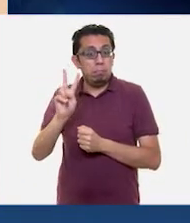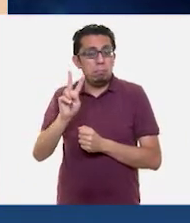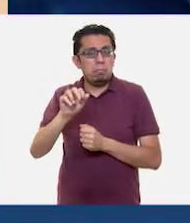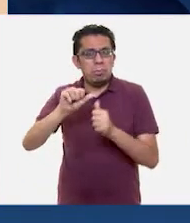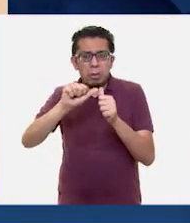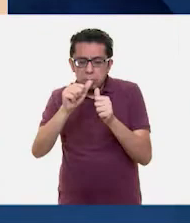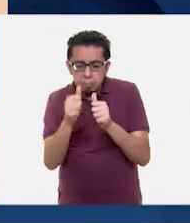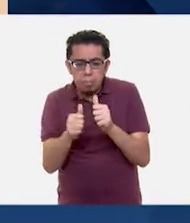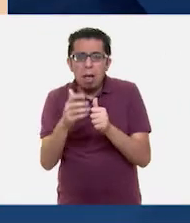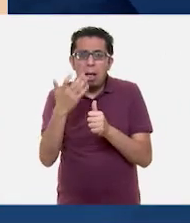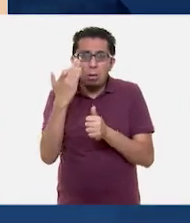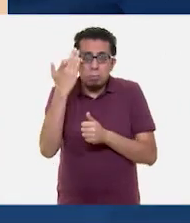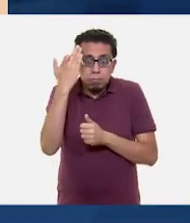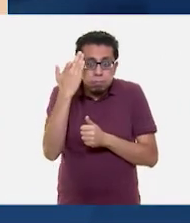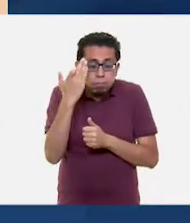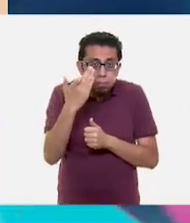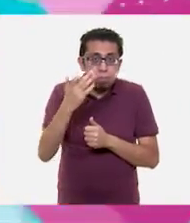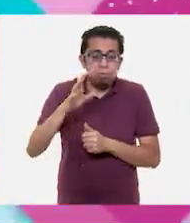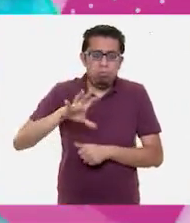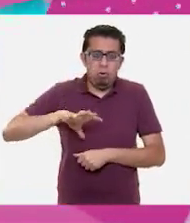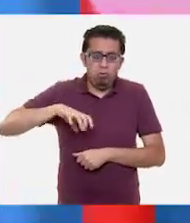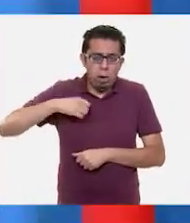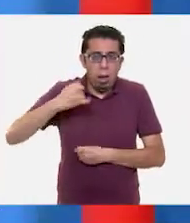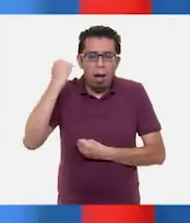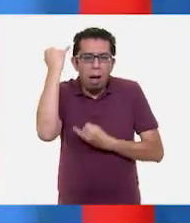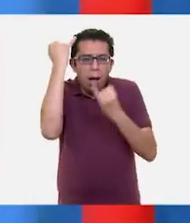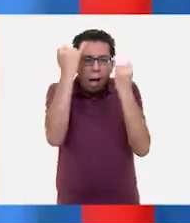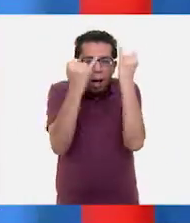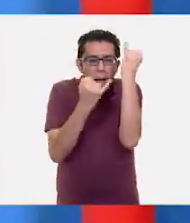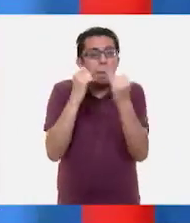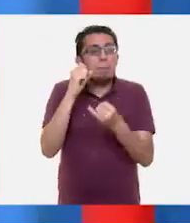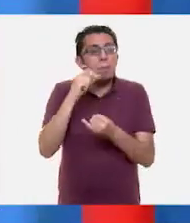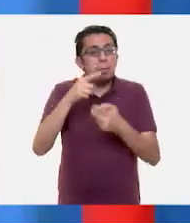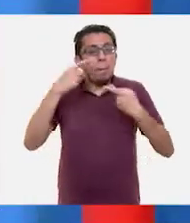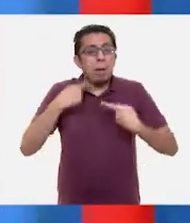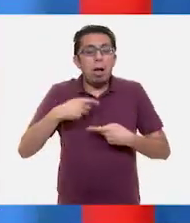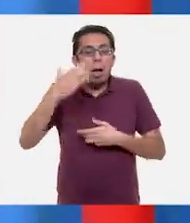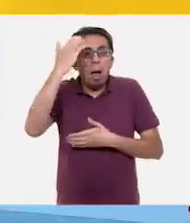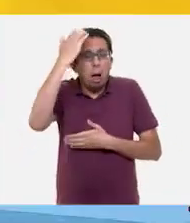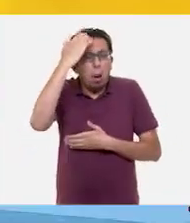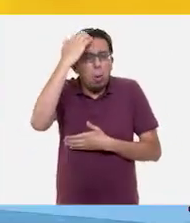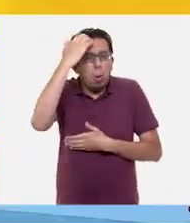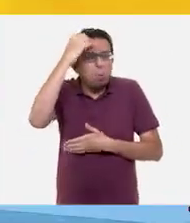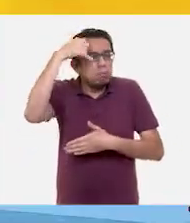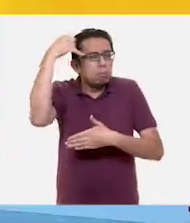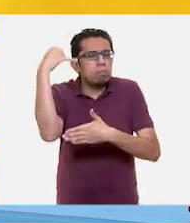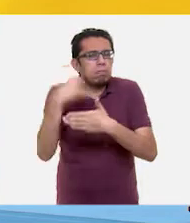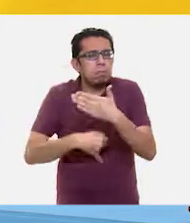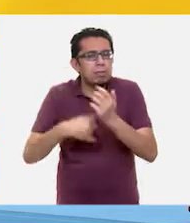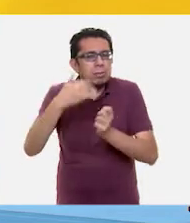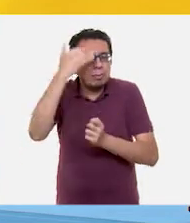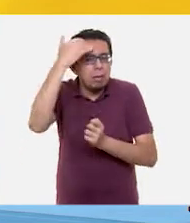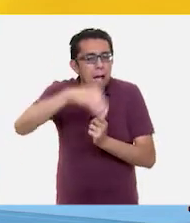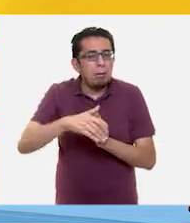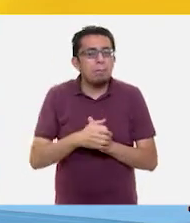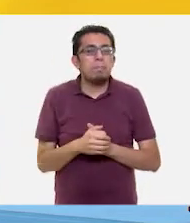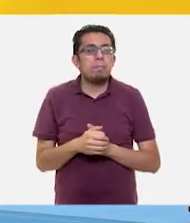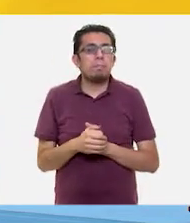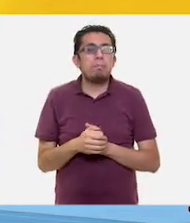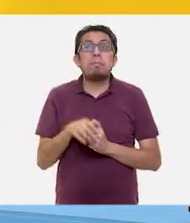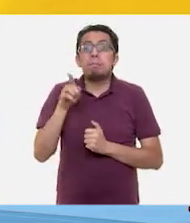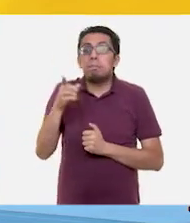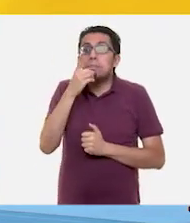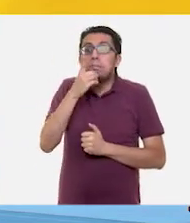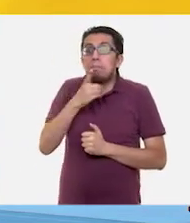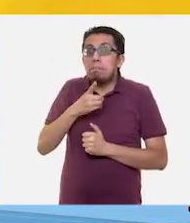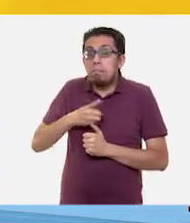invierte tiempo, esfuerzo, creatividad y conocimiento por parte de las personas. Así es, María. Ahora me puedes